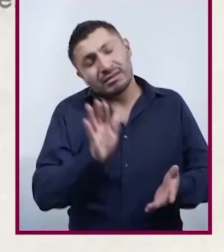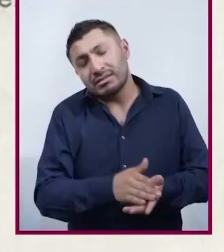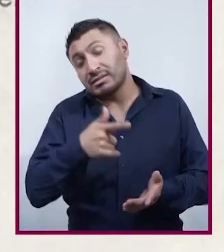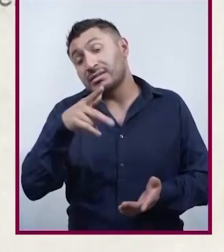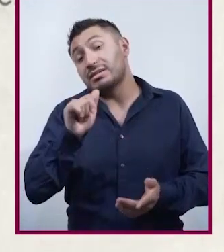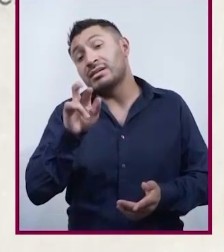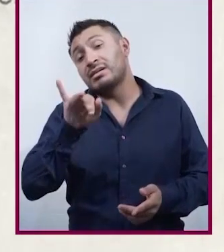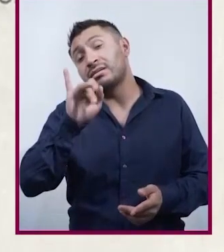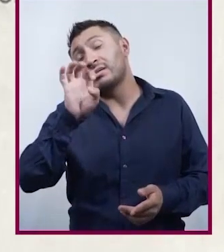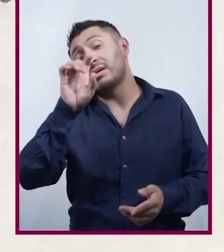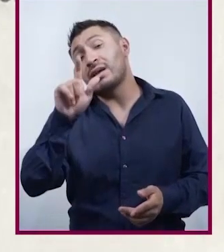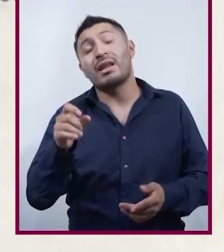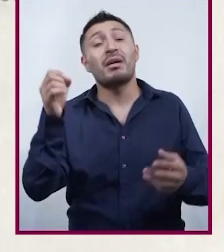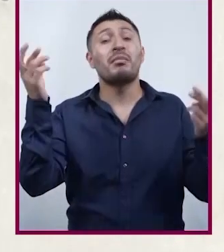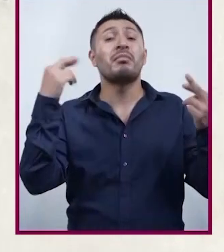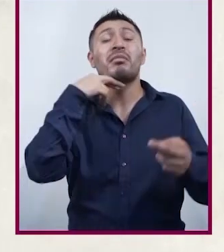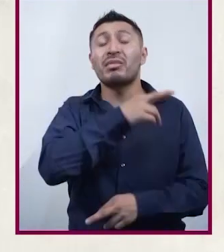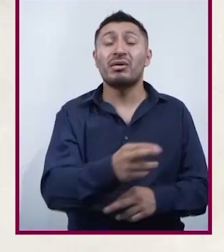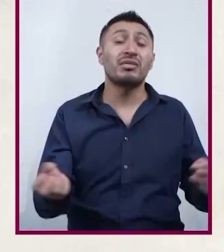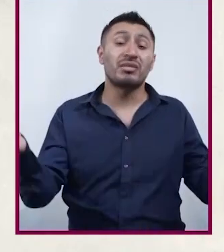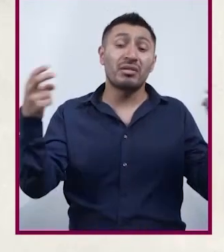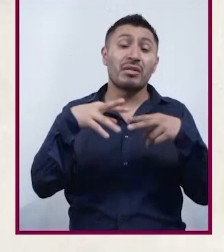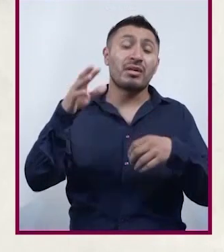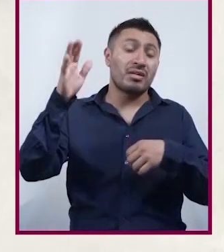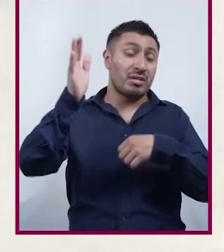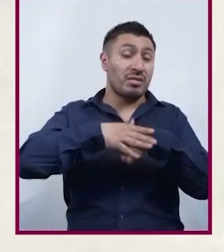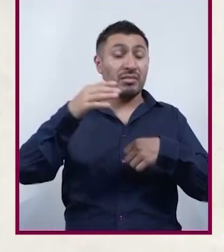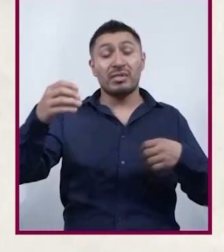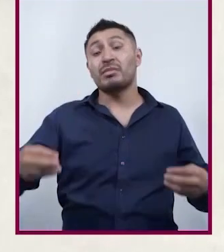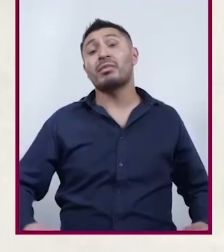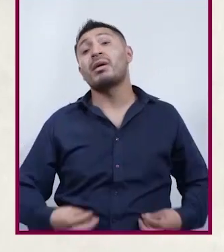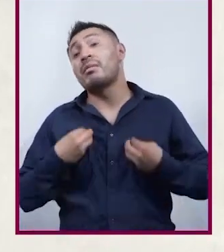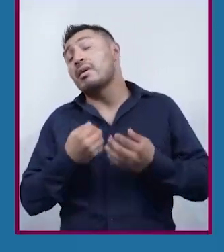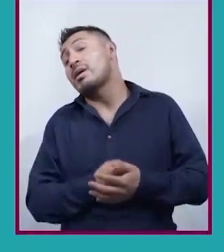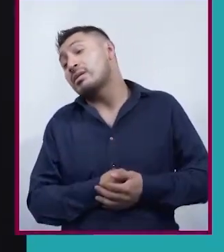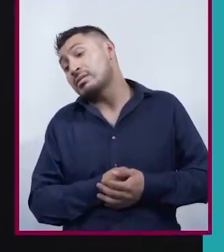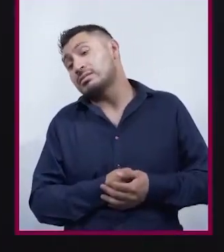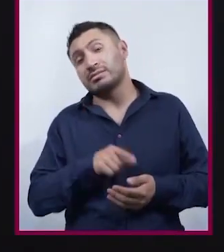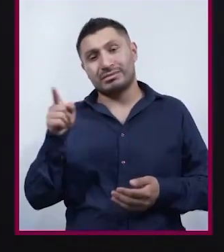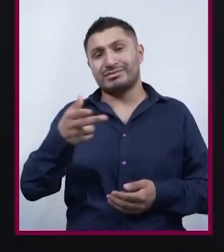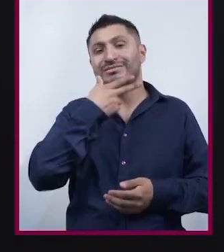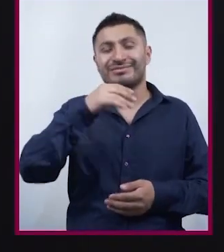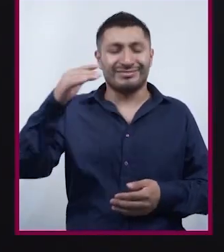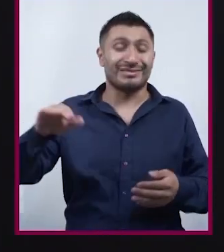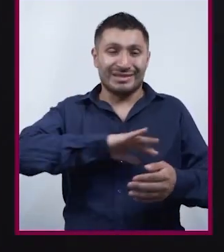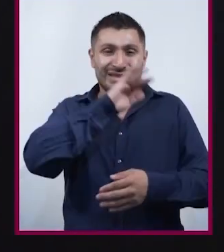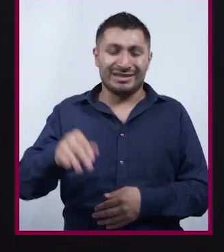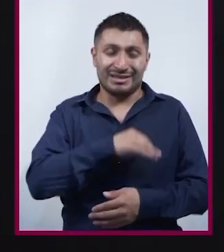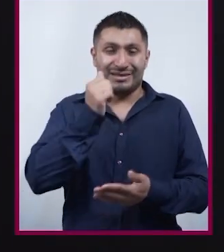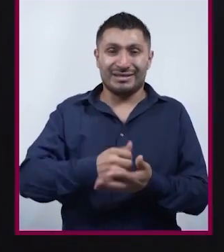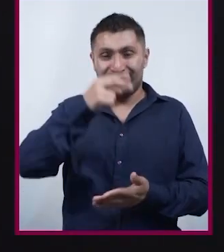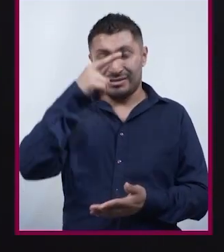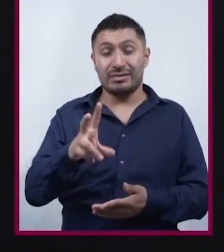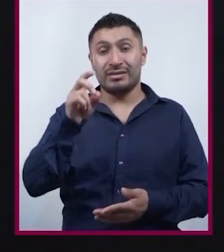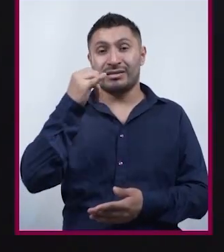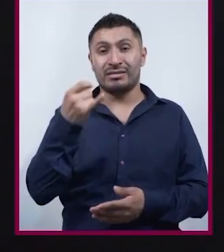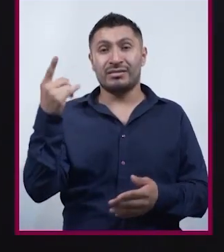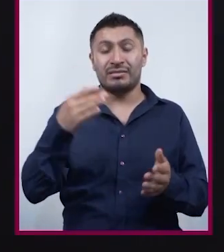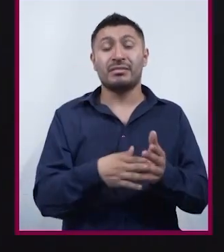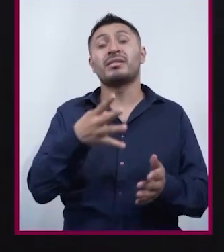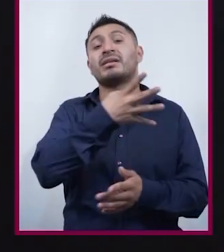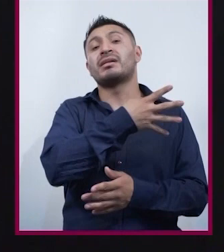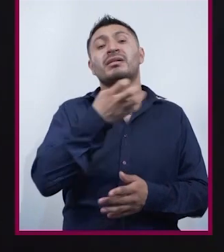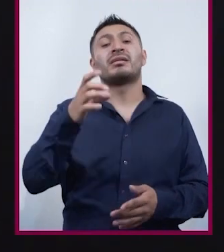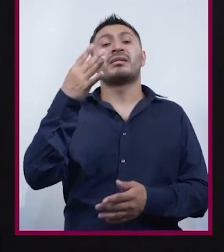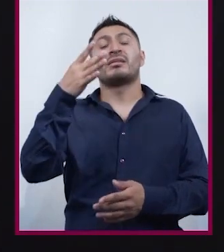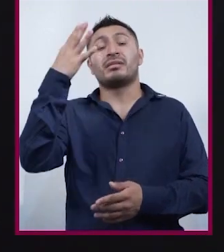En fin, Gabriela, pronto nos veremos por la otra vida. José Vasconcelos murió en la Ciudad de México el 30